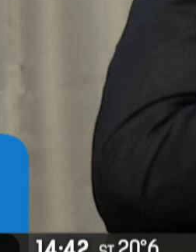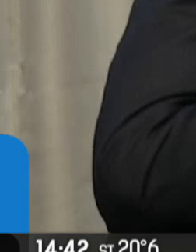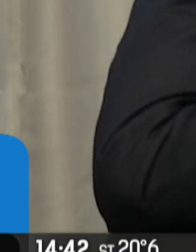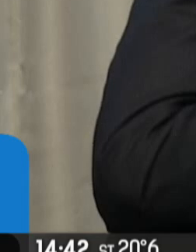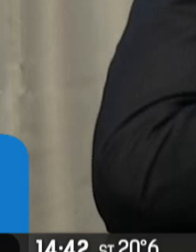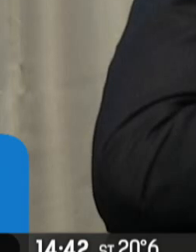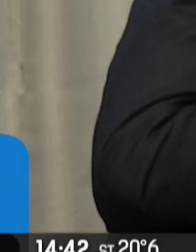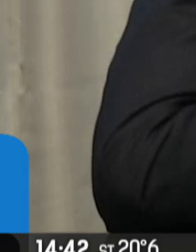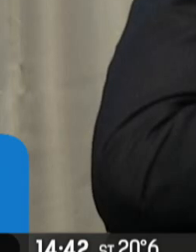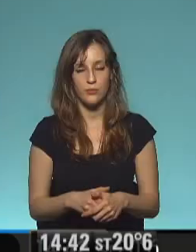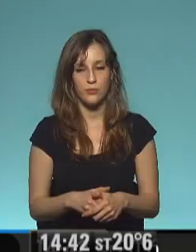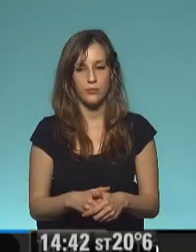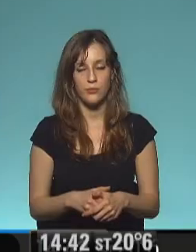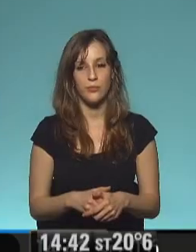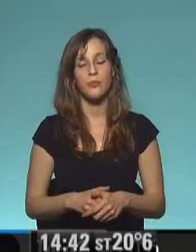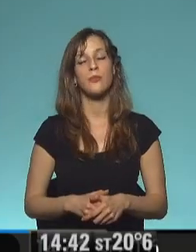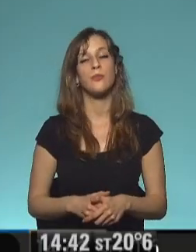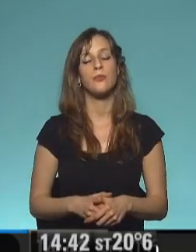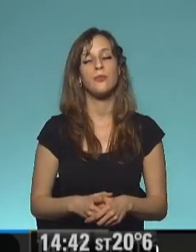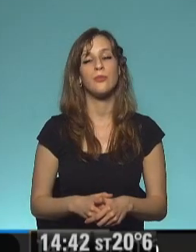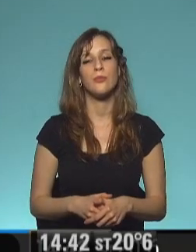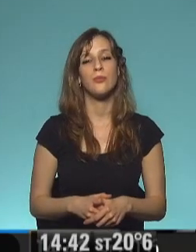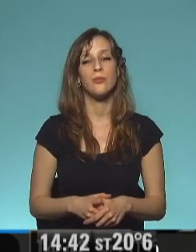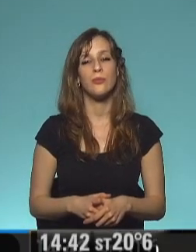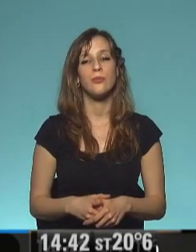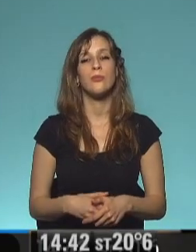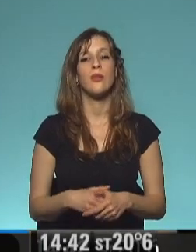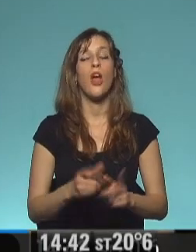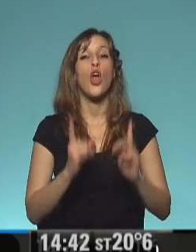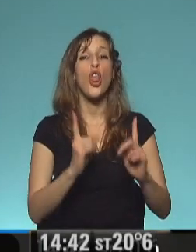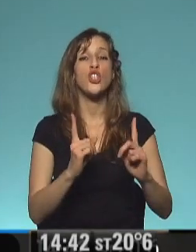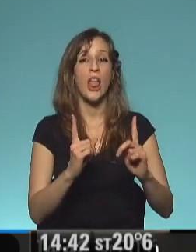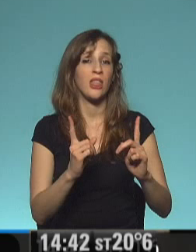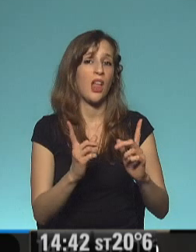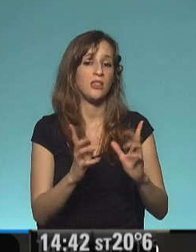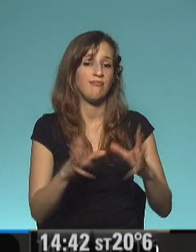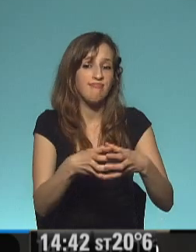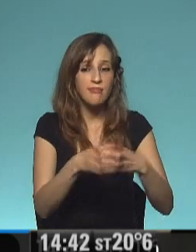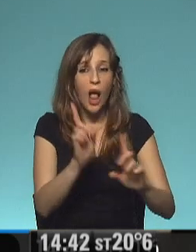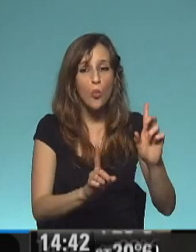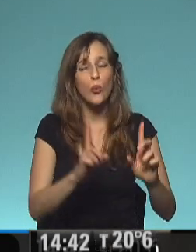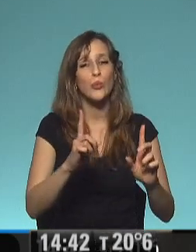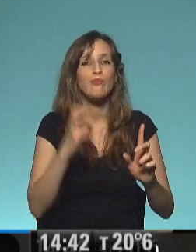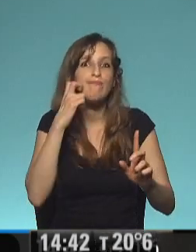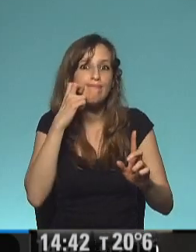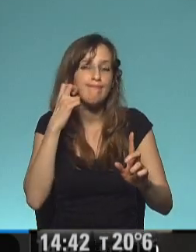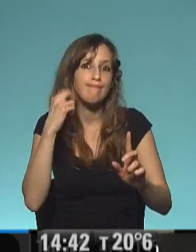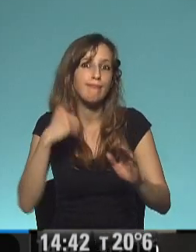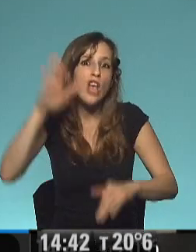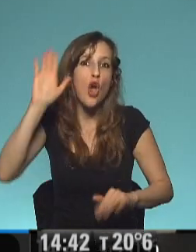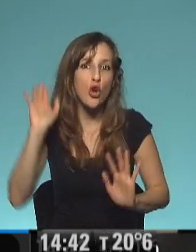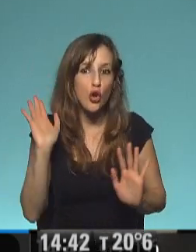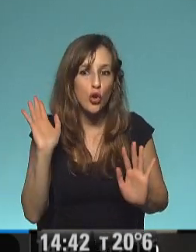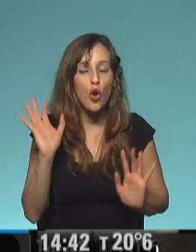Porque hay docentes que también están en edad, cerca de la edad de riesgo. O docentes que tienen